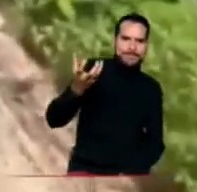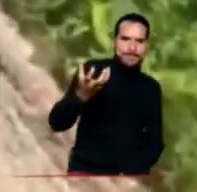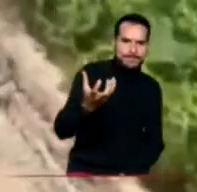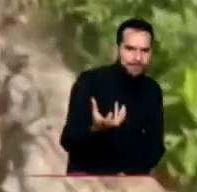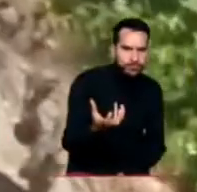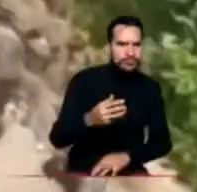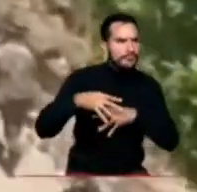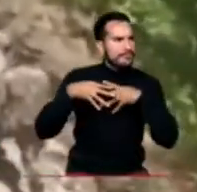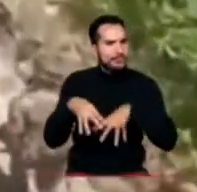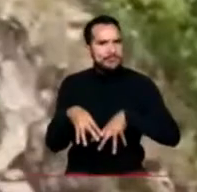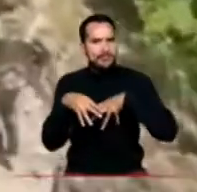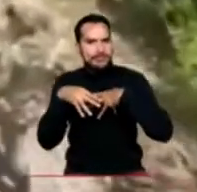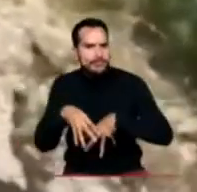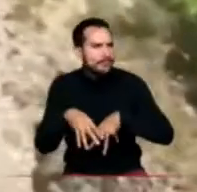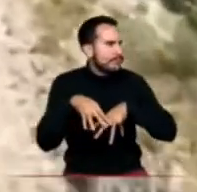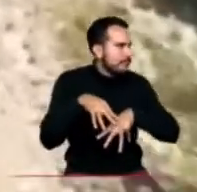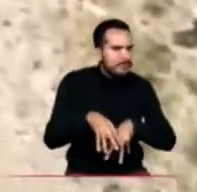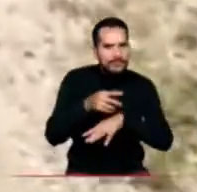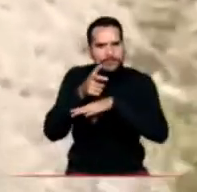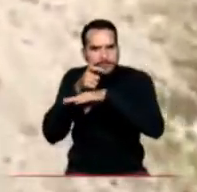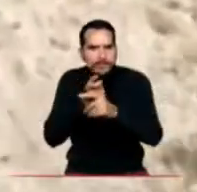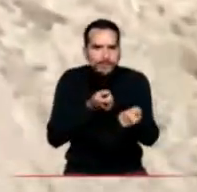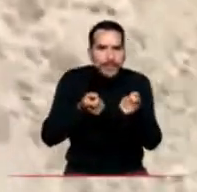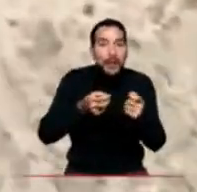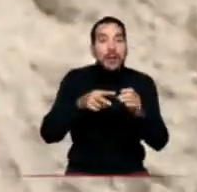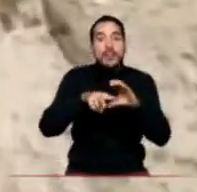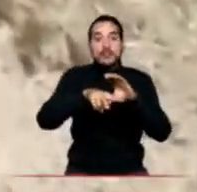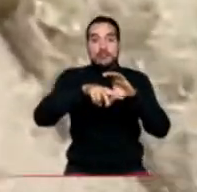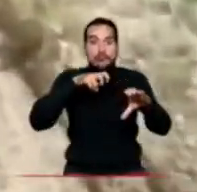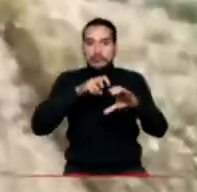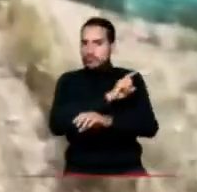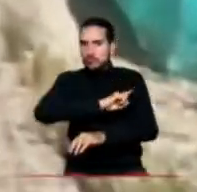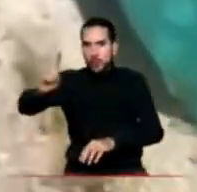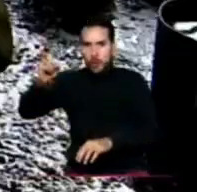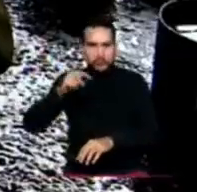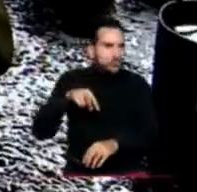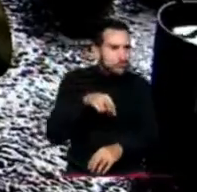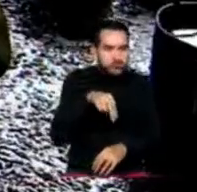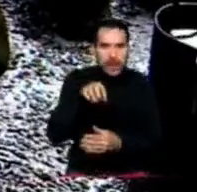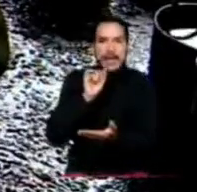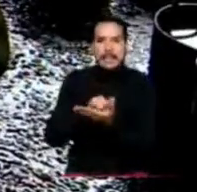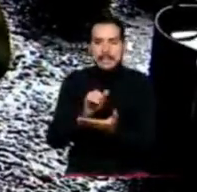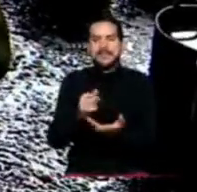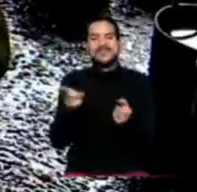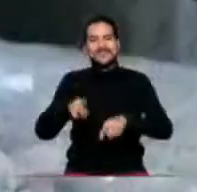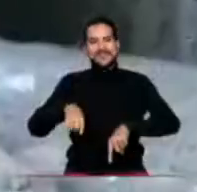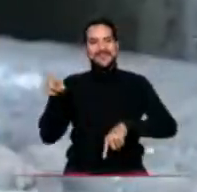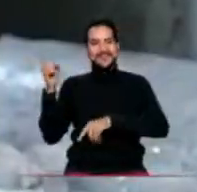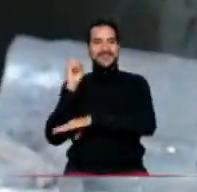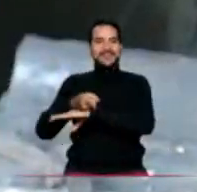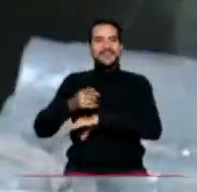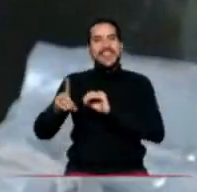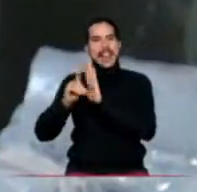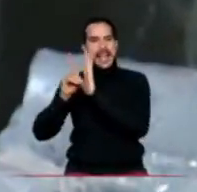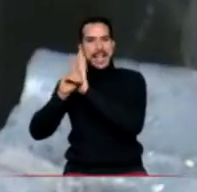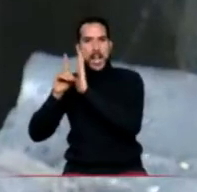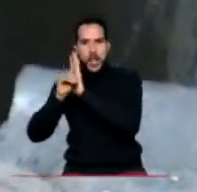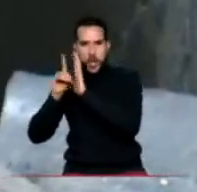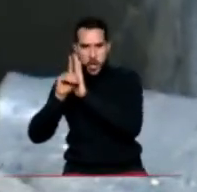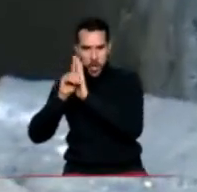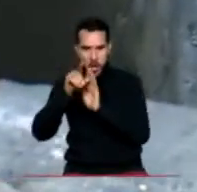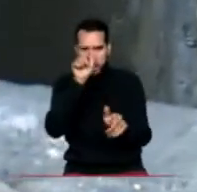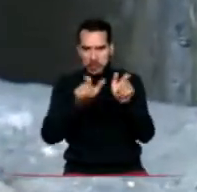combatir la minería ilegal. Entre los planes del gobierno nacional también está la modificación al decreto que faculta a las fuerzas militares para